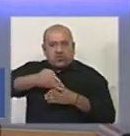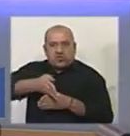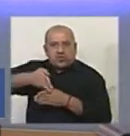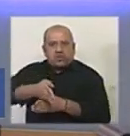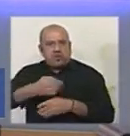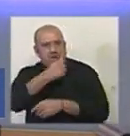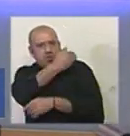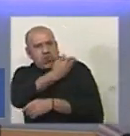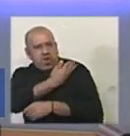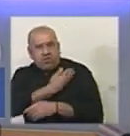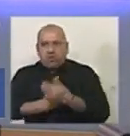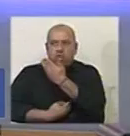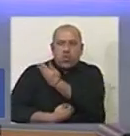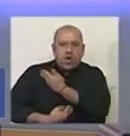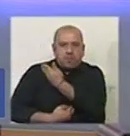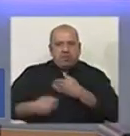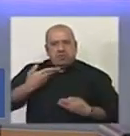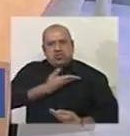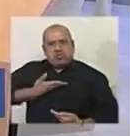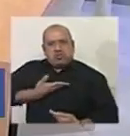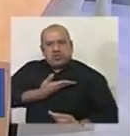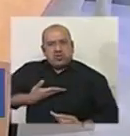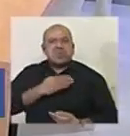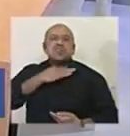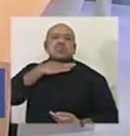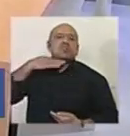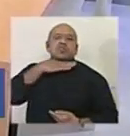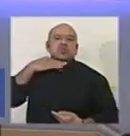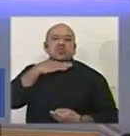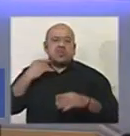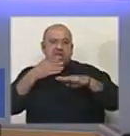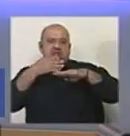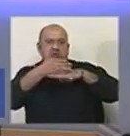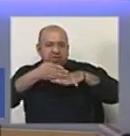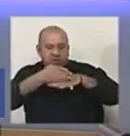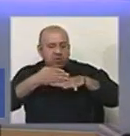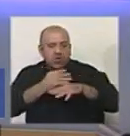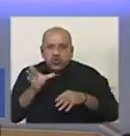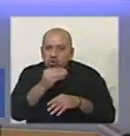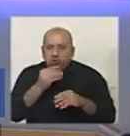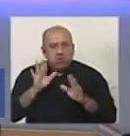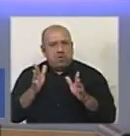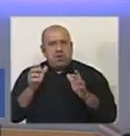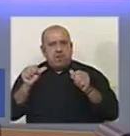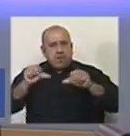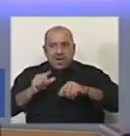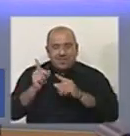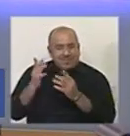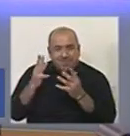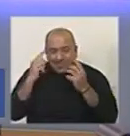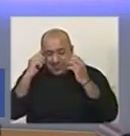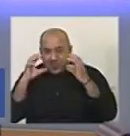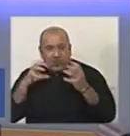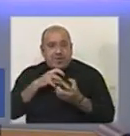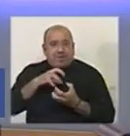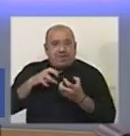detalles macabros del episodio. Sí, sí. Se le cortaron los dedos restos, estando vivo. No, eso por más que es macabro y nefasto hablar de ello, es